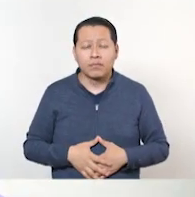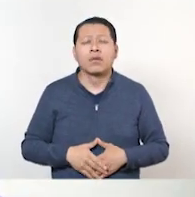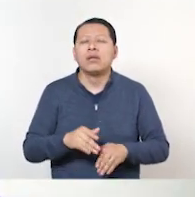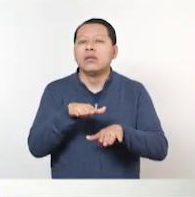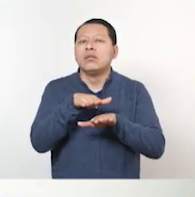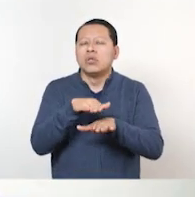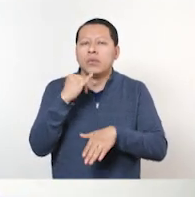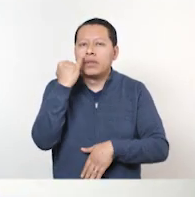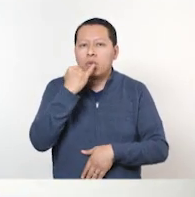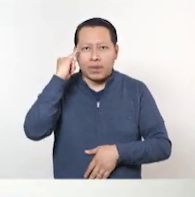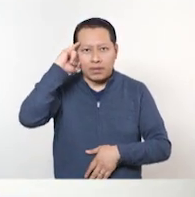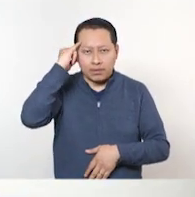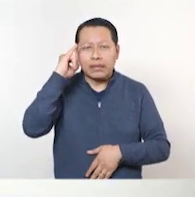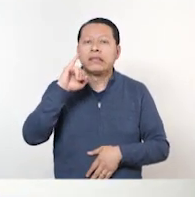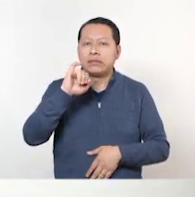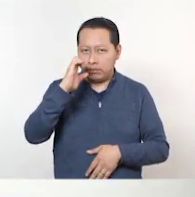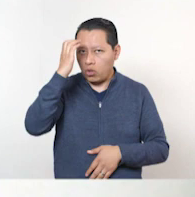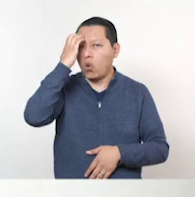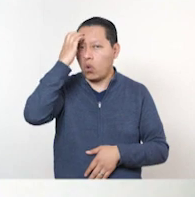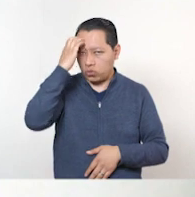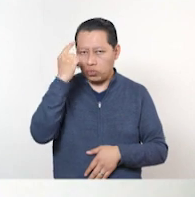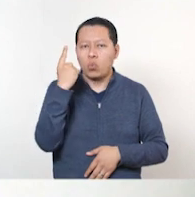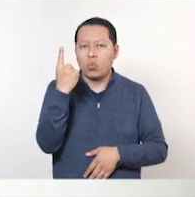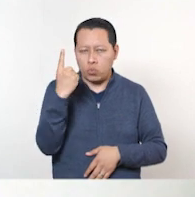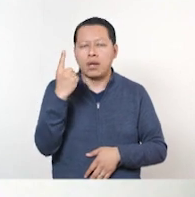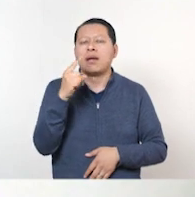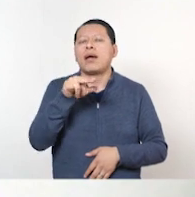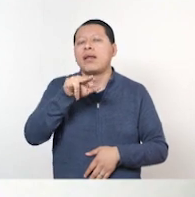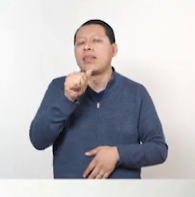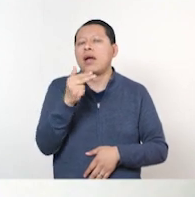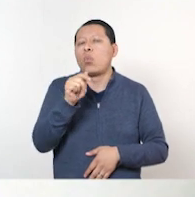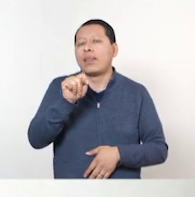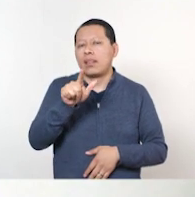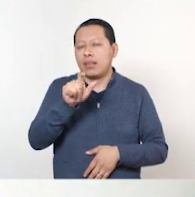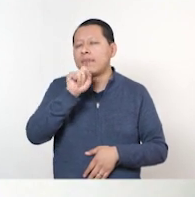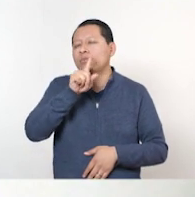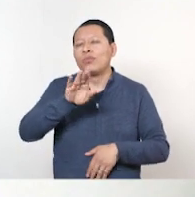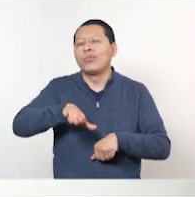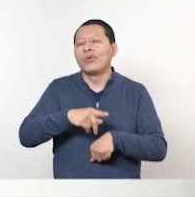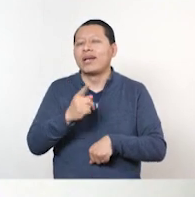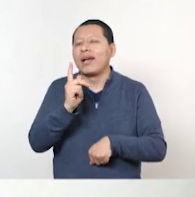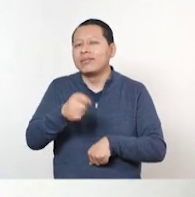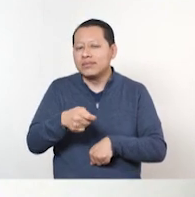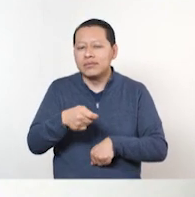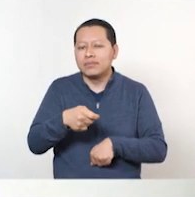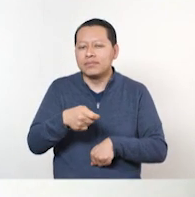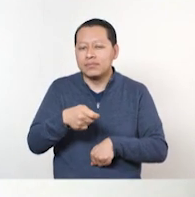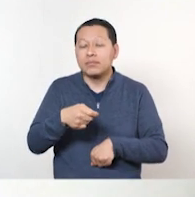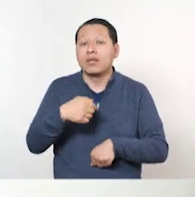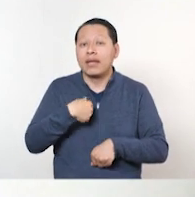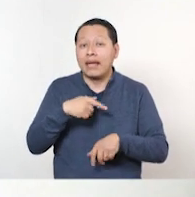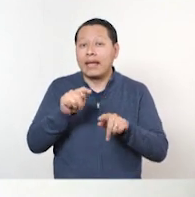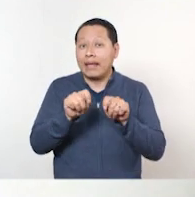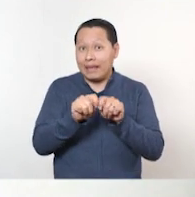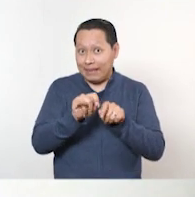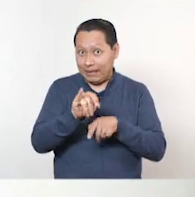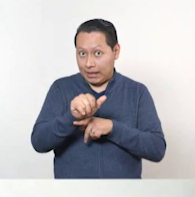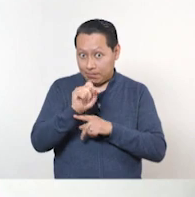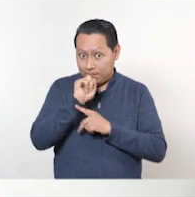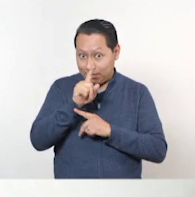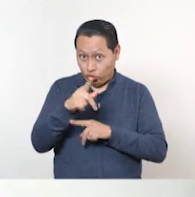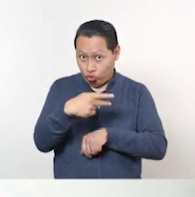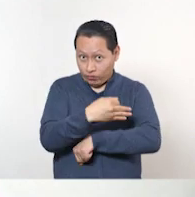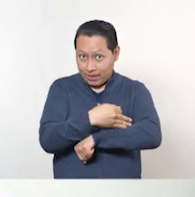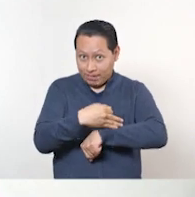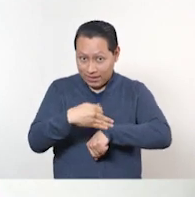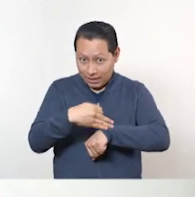Acerca de las lenguas indígenas, sí conozco una, y es el náhuatl, porque una de mis tías y toda